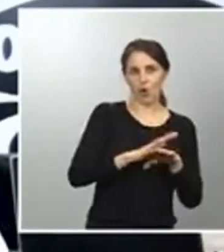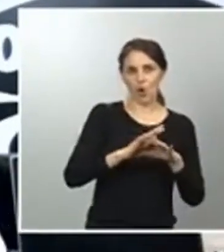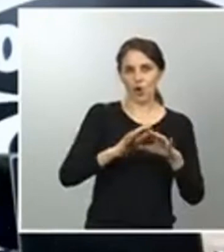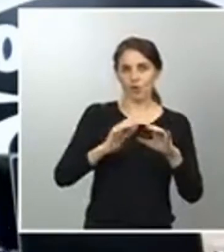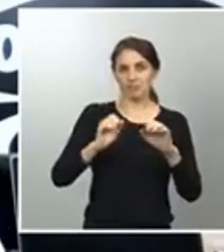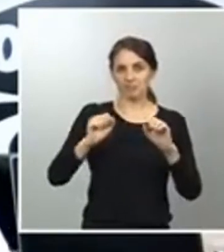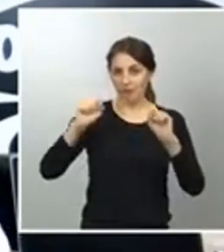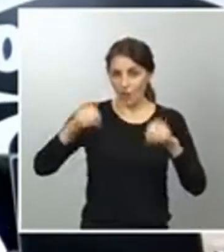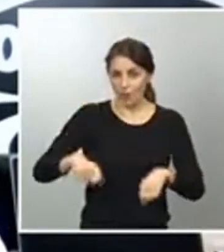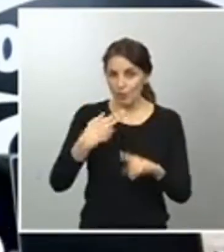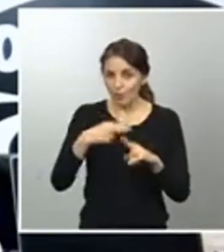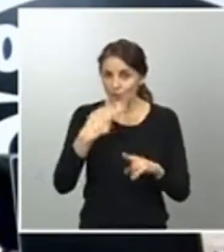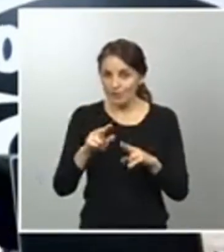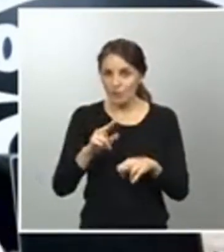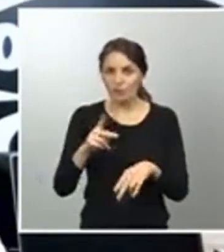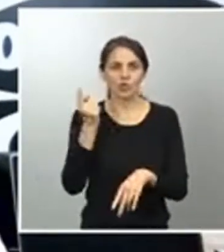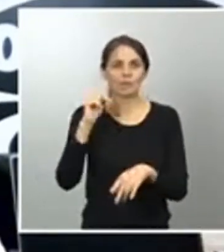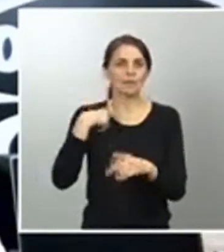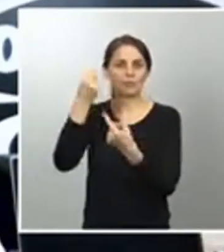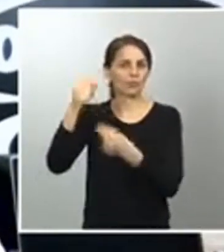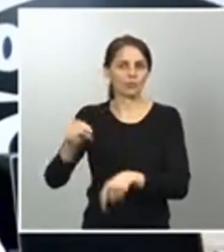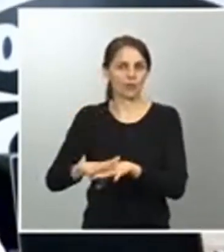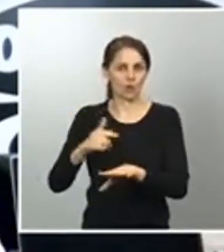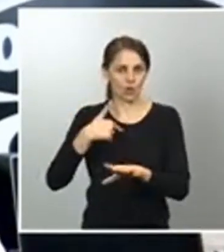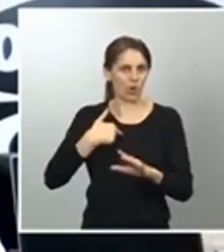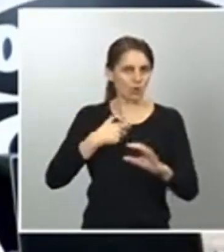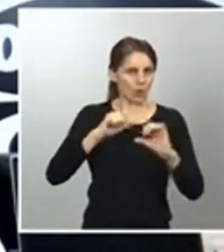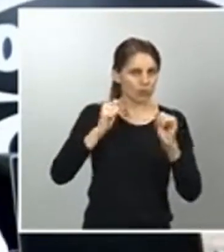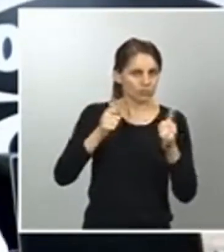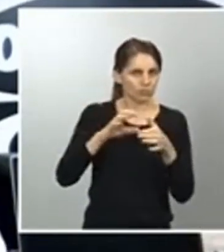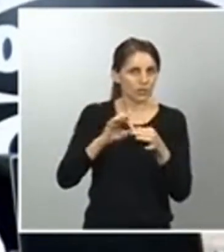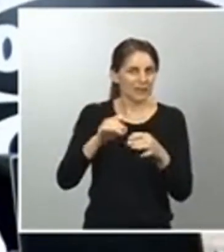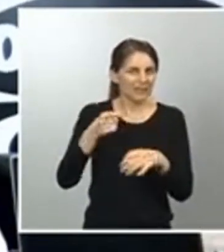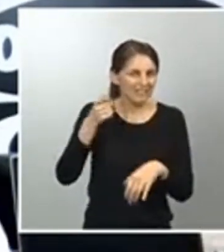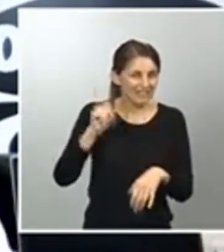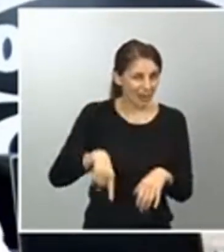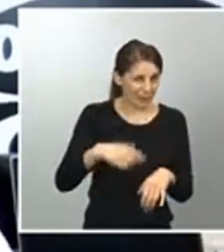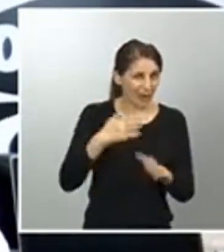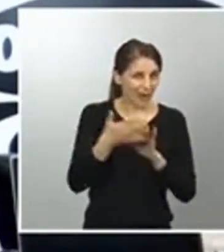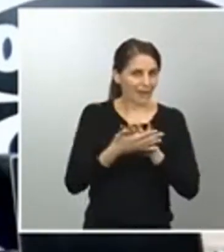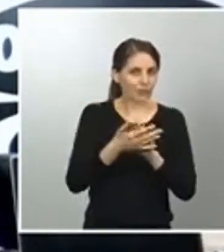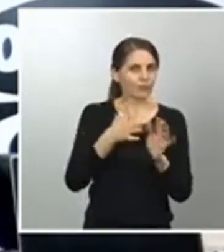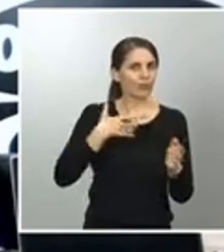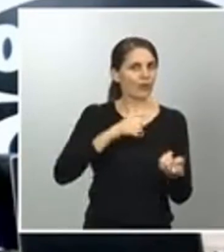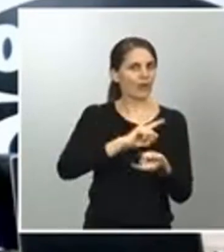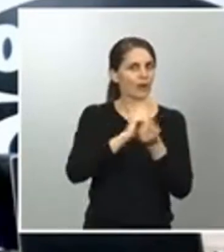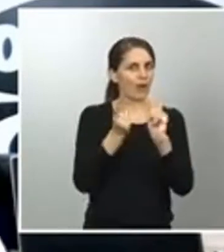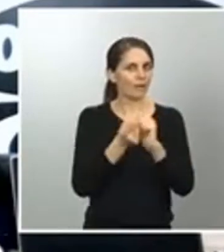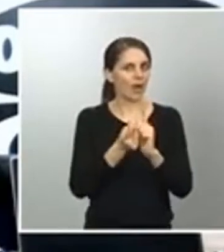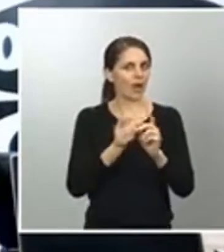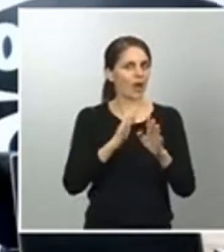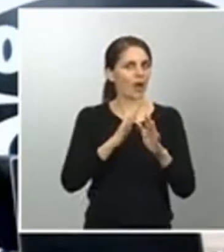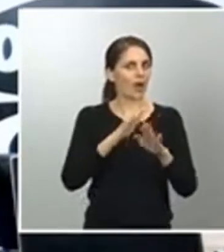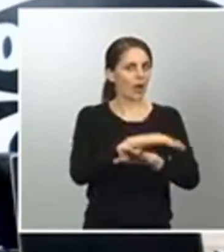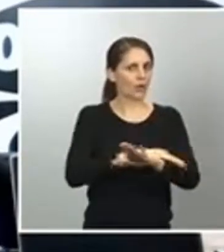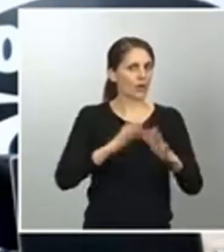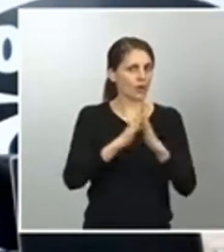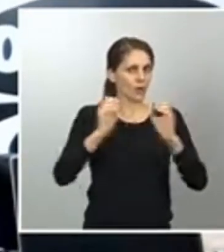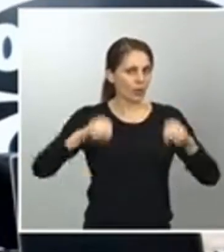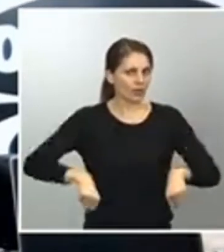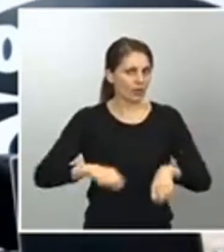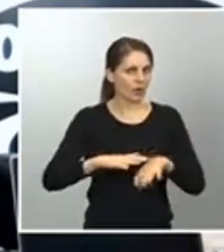incluso modificando el actual gobierno de coalición con Unidas Podemos para lograr ese pacto de Estado con la